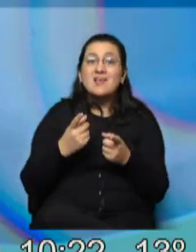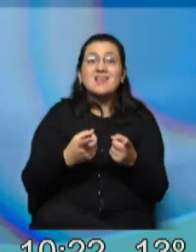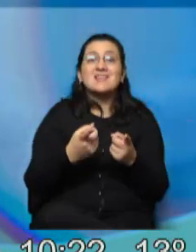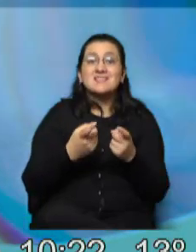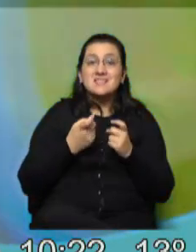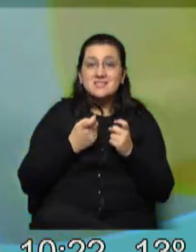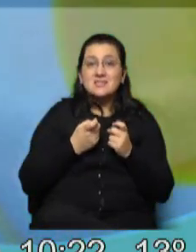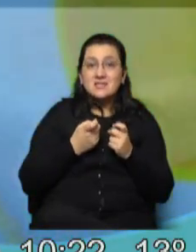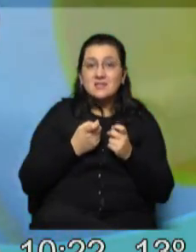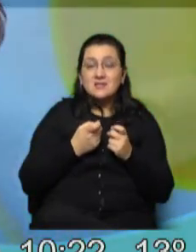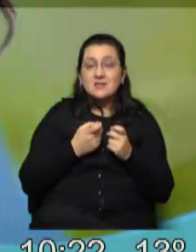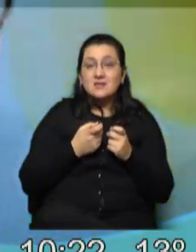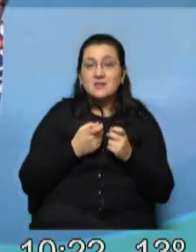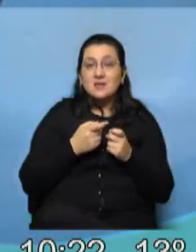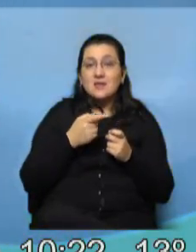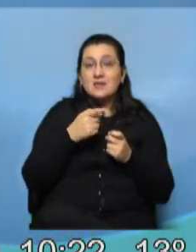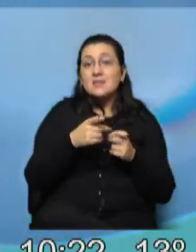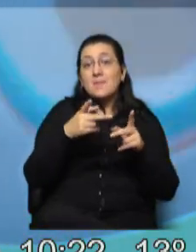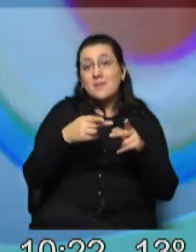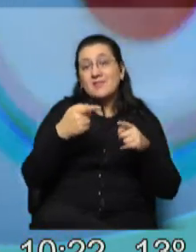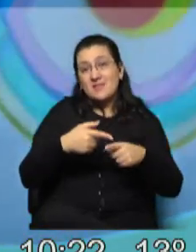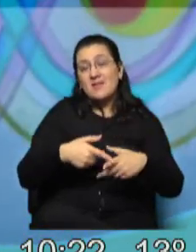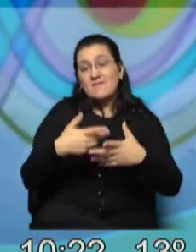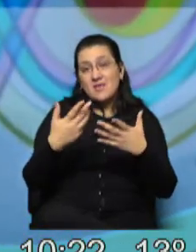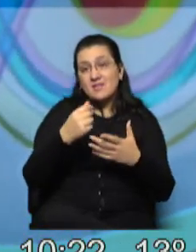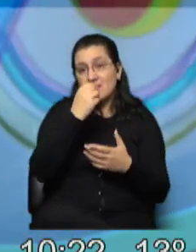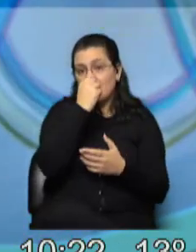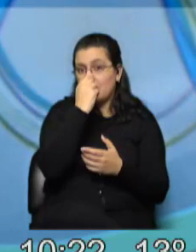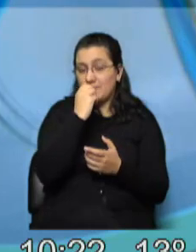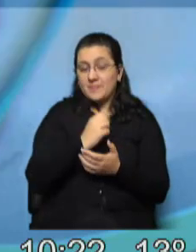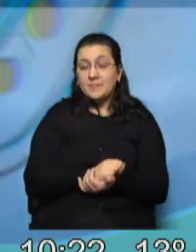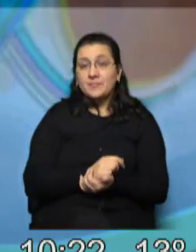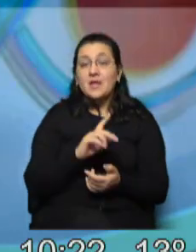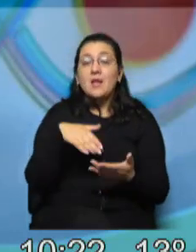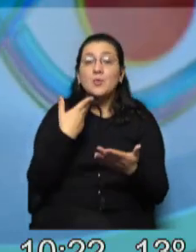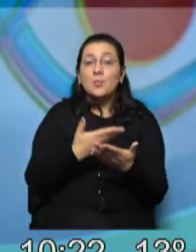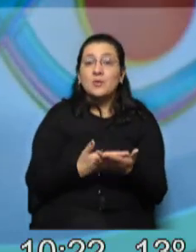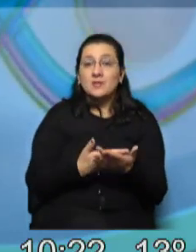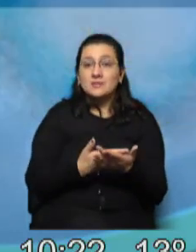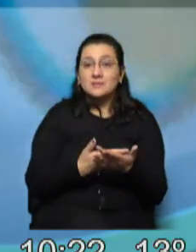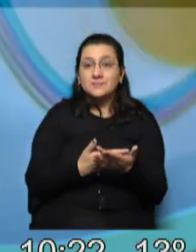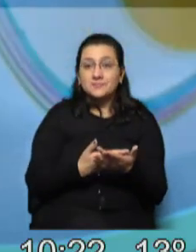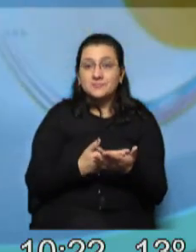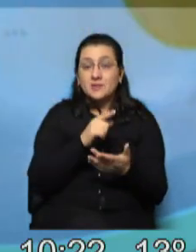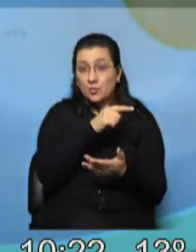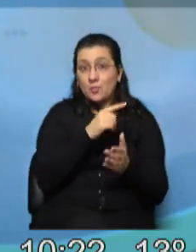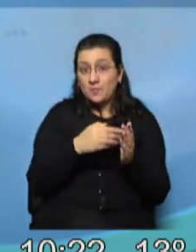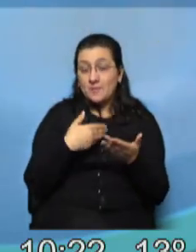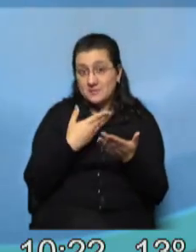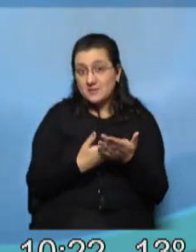necesitando esa parte de la fiesta, ¿no? Y de hecho, en las propuestas que has